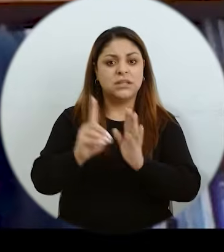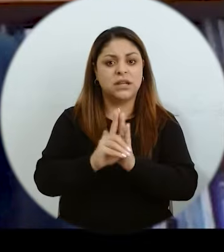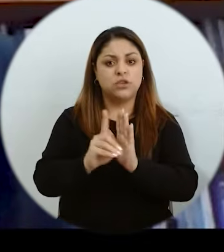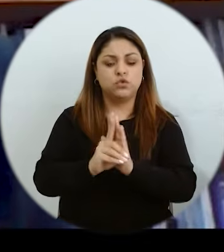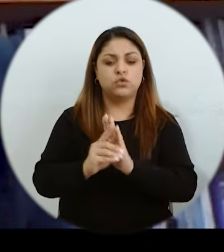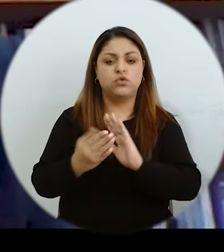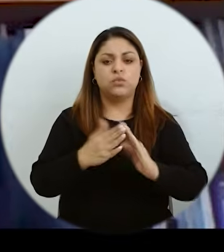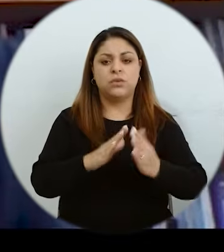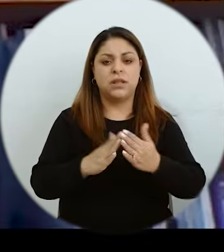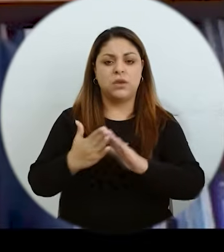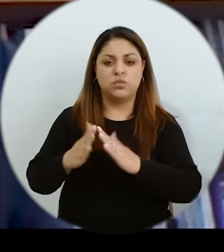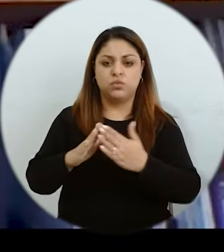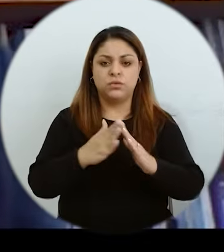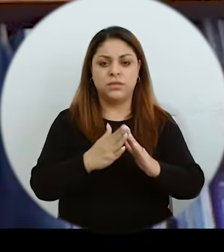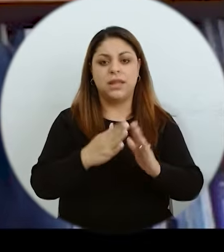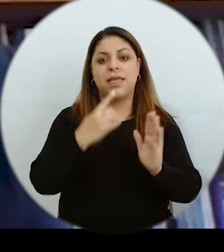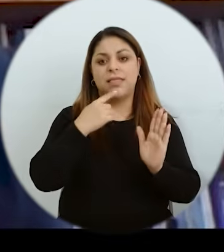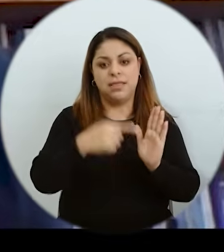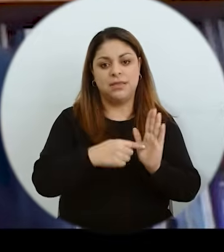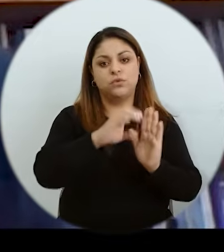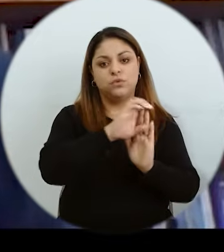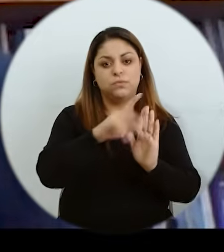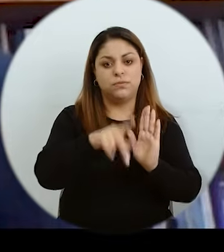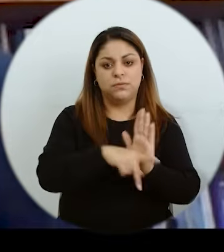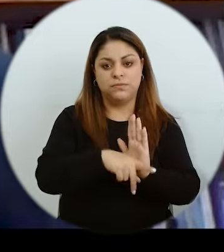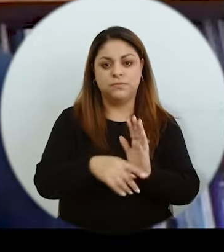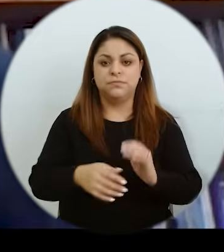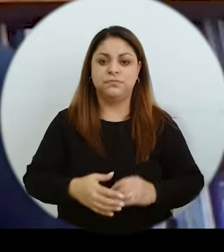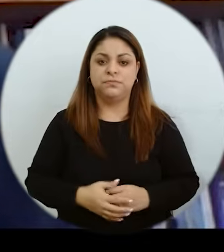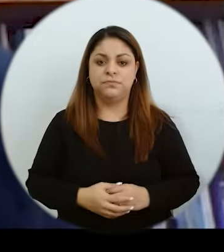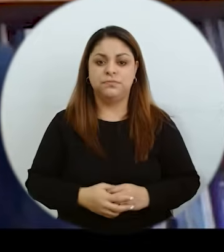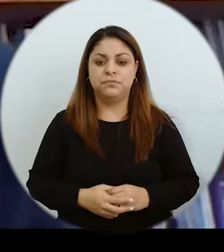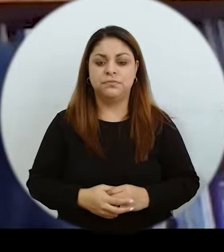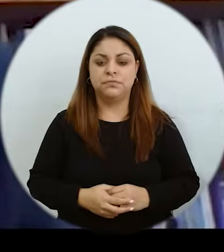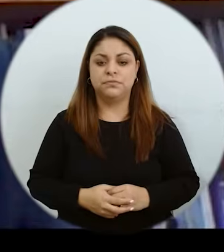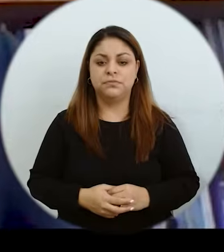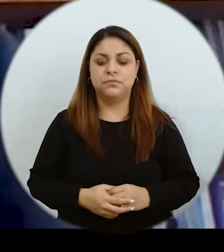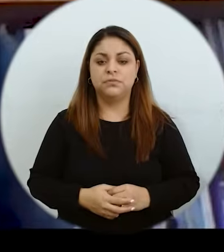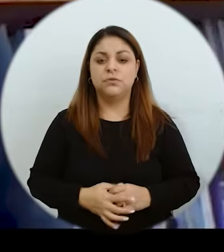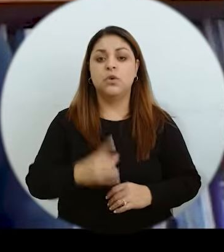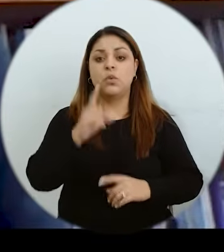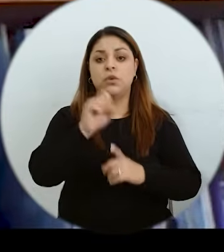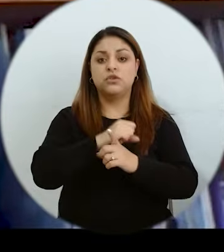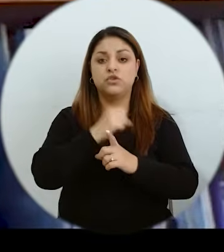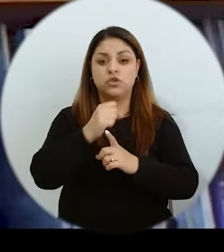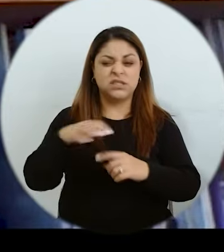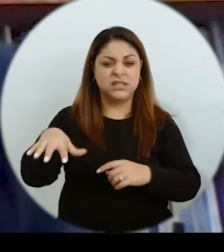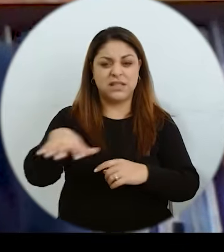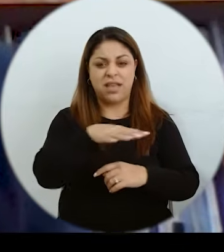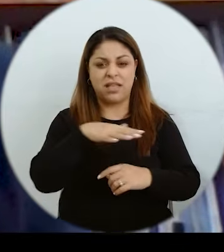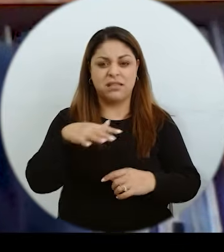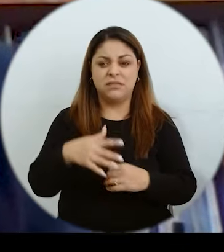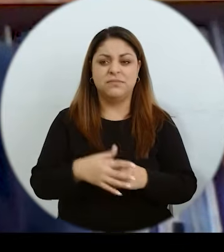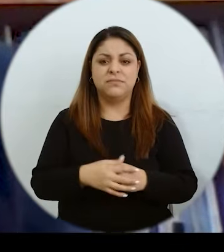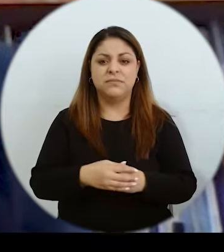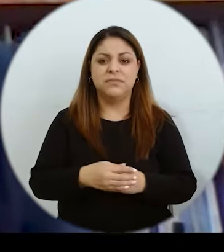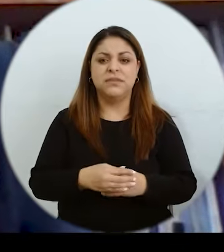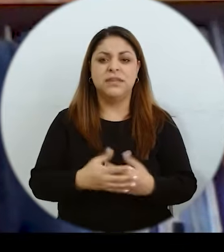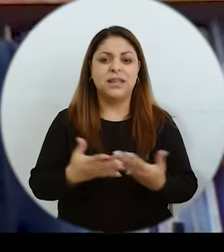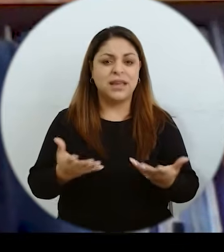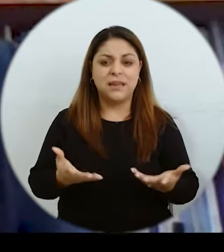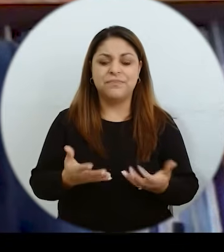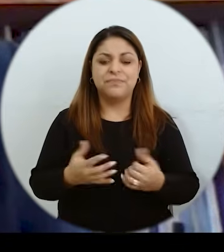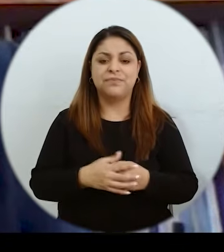manera también hacer valer los derechos ciudadanos planteados en la Constitución de la República.